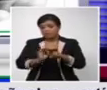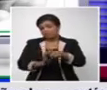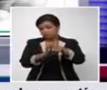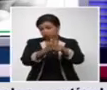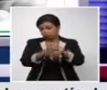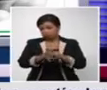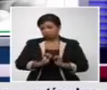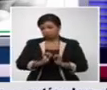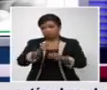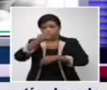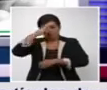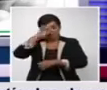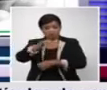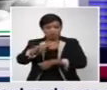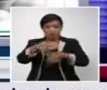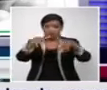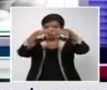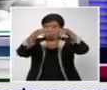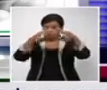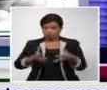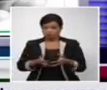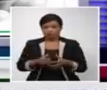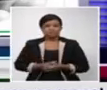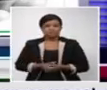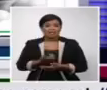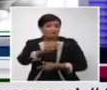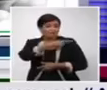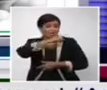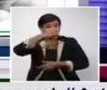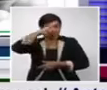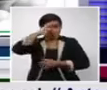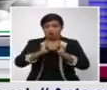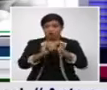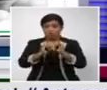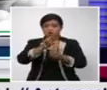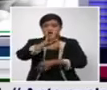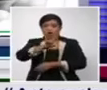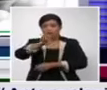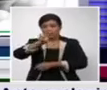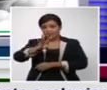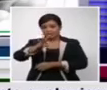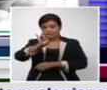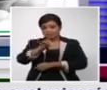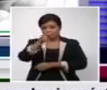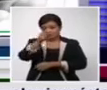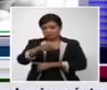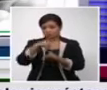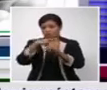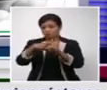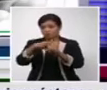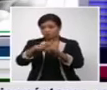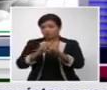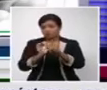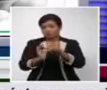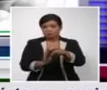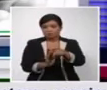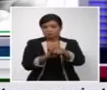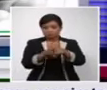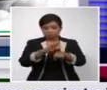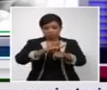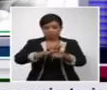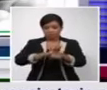en Cuba y el resto del mundo. Ayer La Nación reportaba 937 personas diagnosticadas con la enfermedad, con